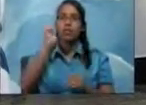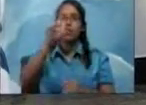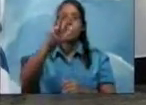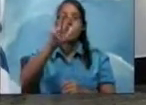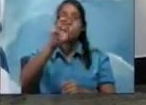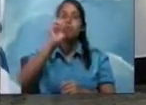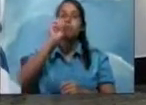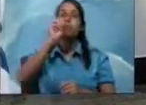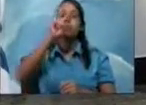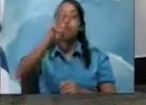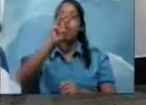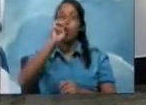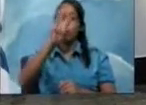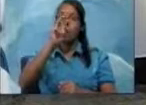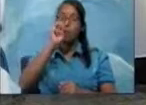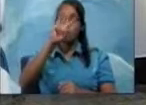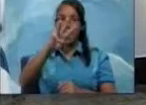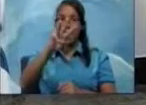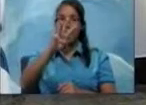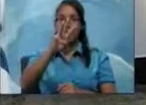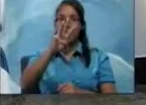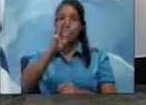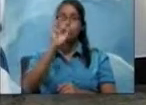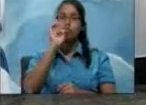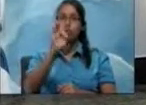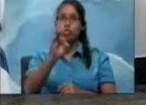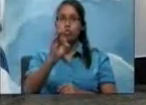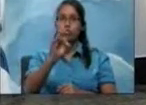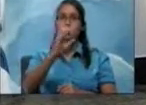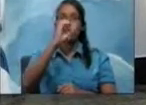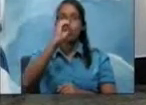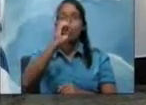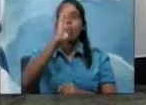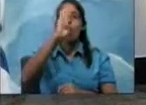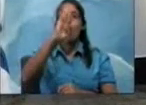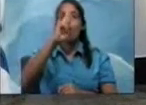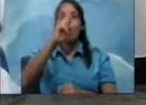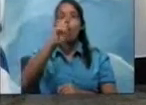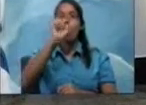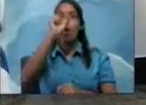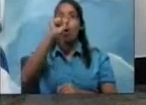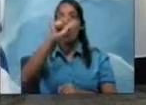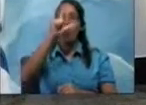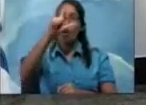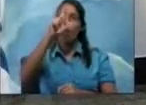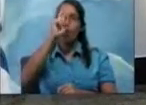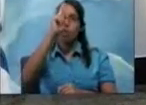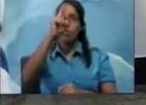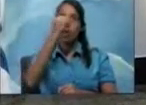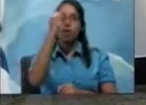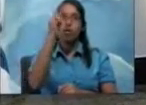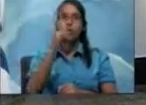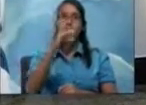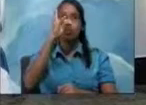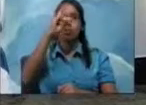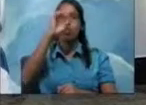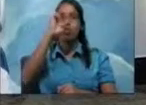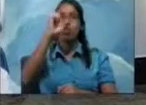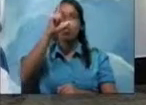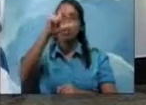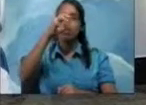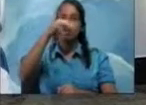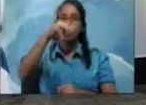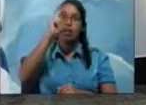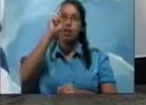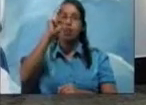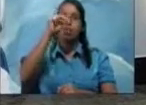ww wlew punto punto obra luz del mundo obra luz del mundo